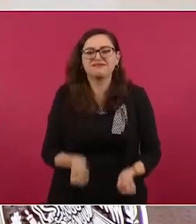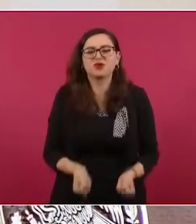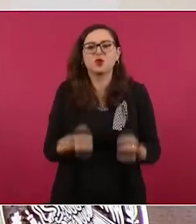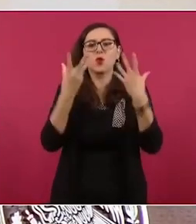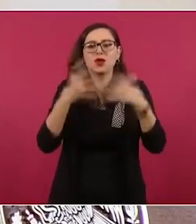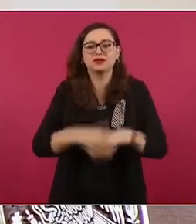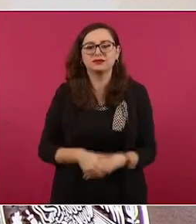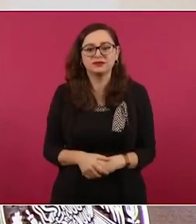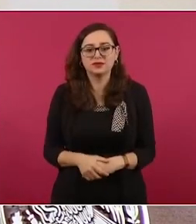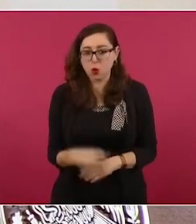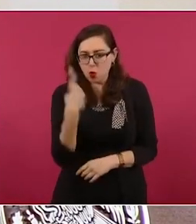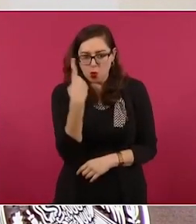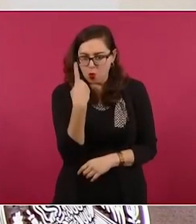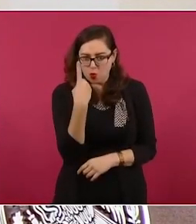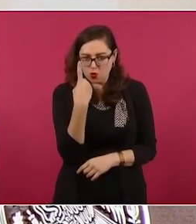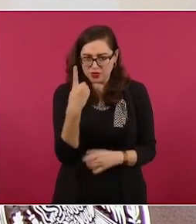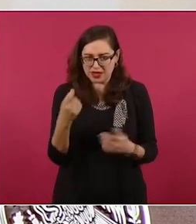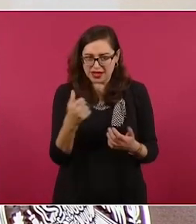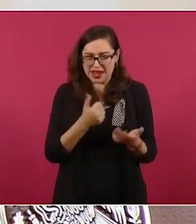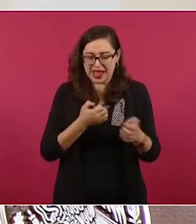para la ciudad.